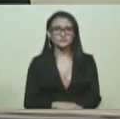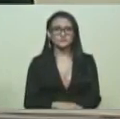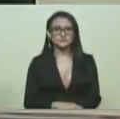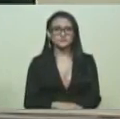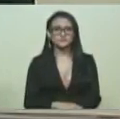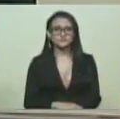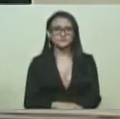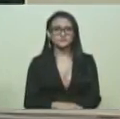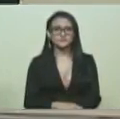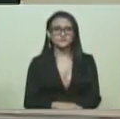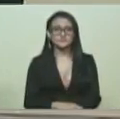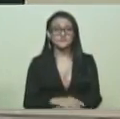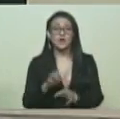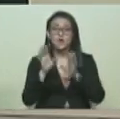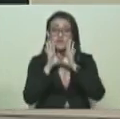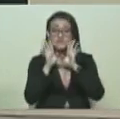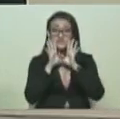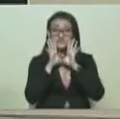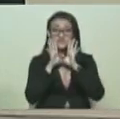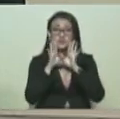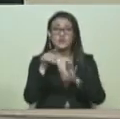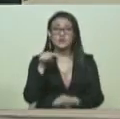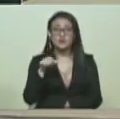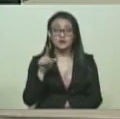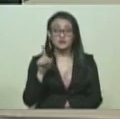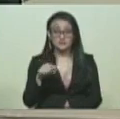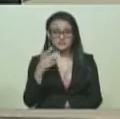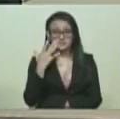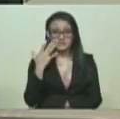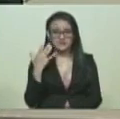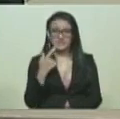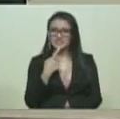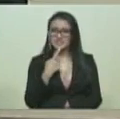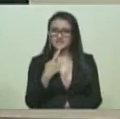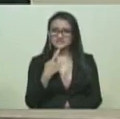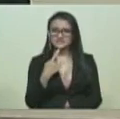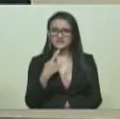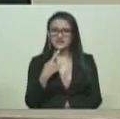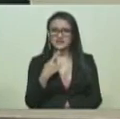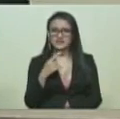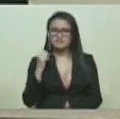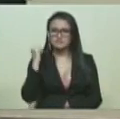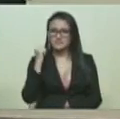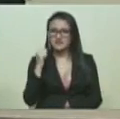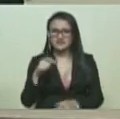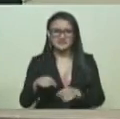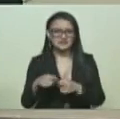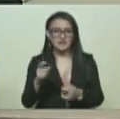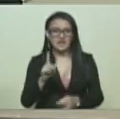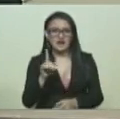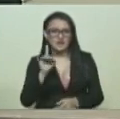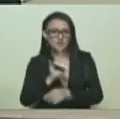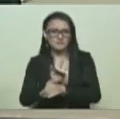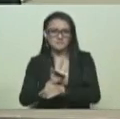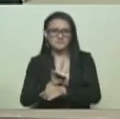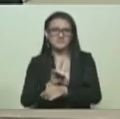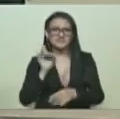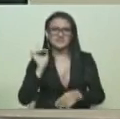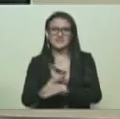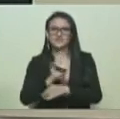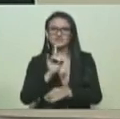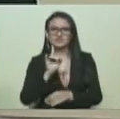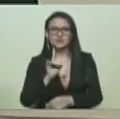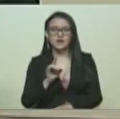Y parte de las confesiones que han dicho es decir que los traicionaron porque les dijeron que